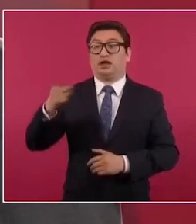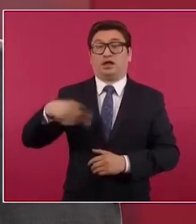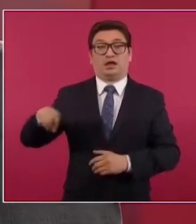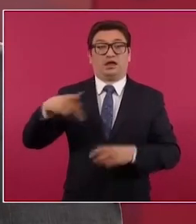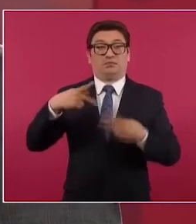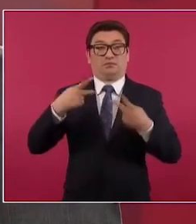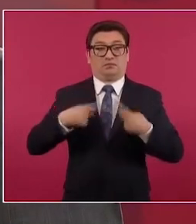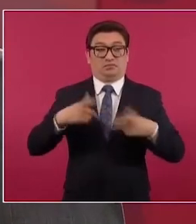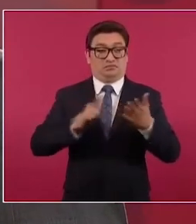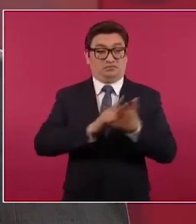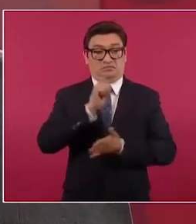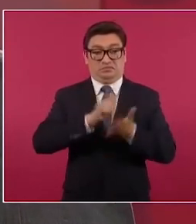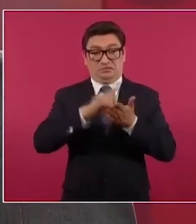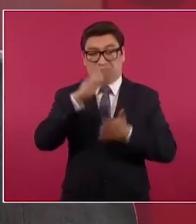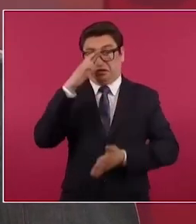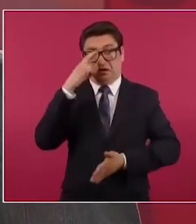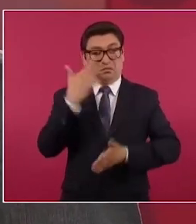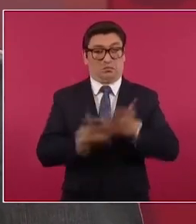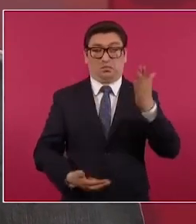Delincuentes